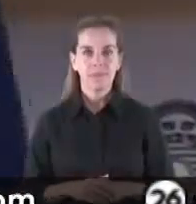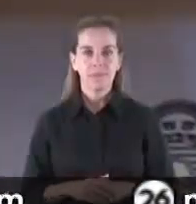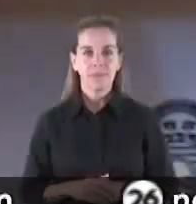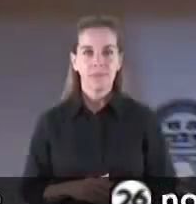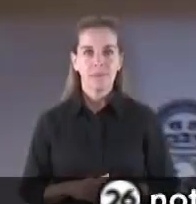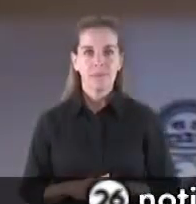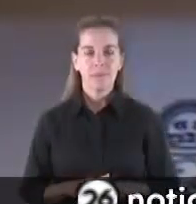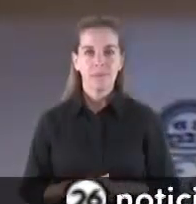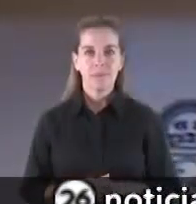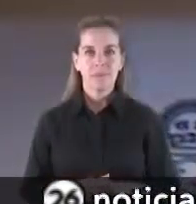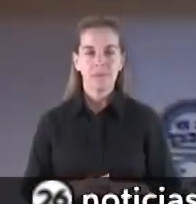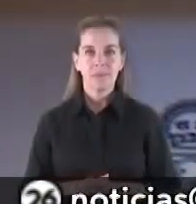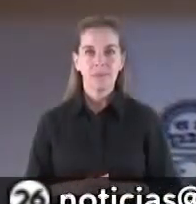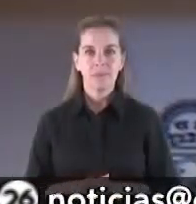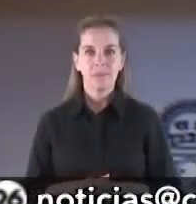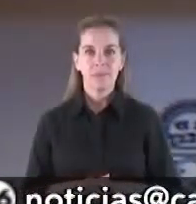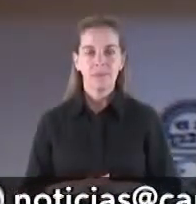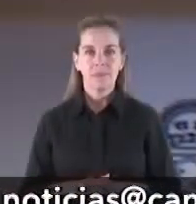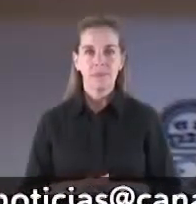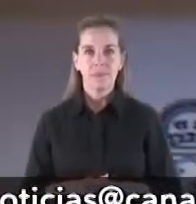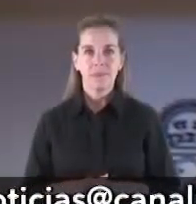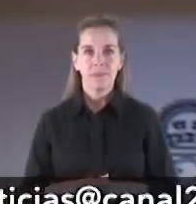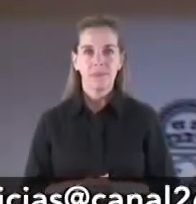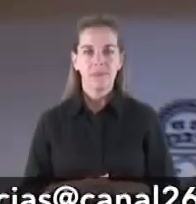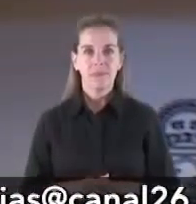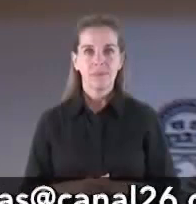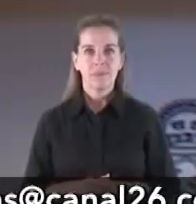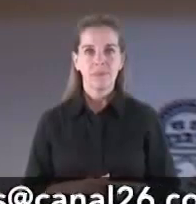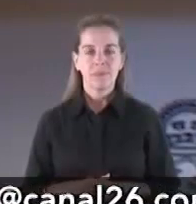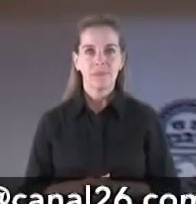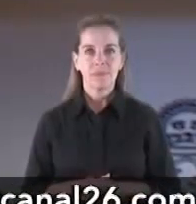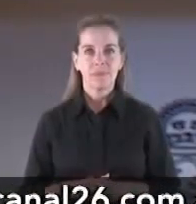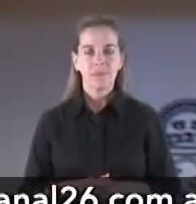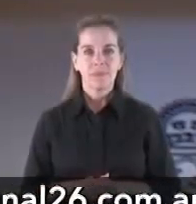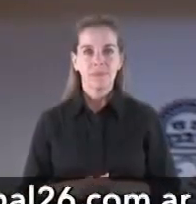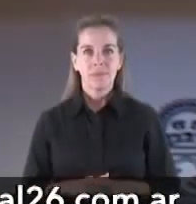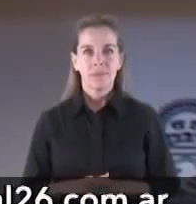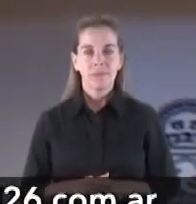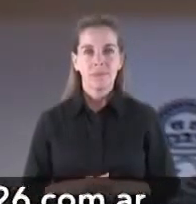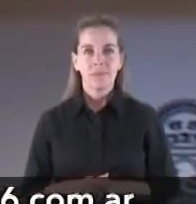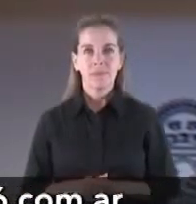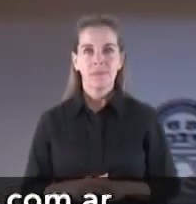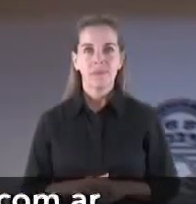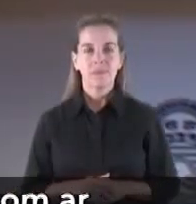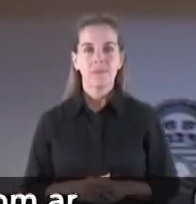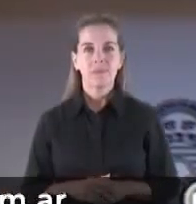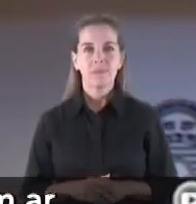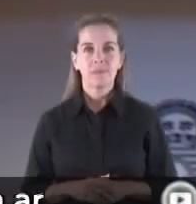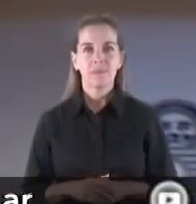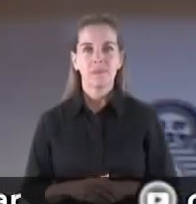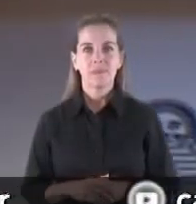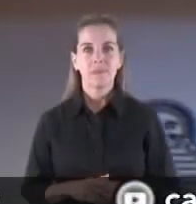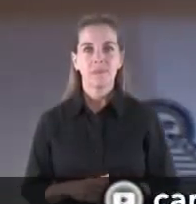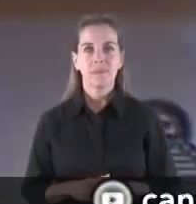Esta reunión con la funcionaria europea para analizar temas vinculados, ¿no?, a la agenda bilateral y a asuntos